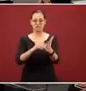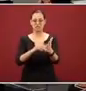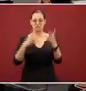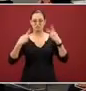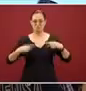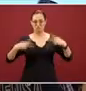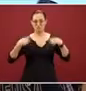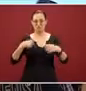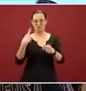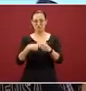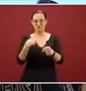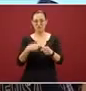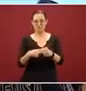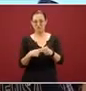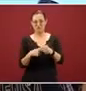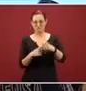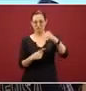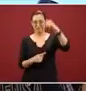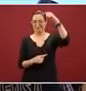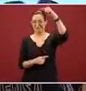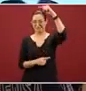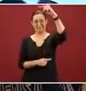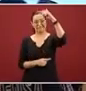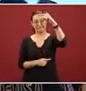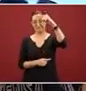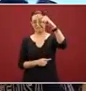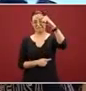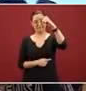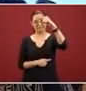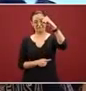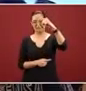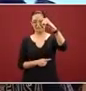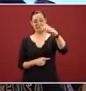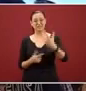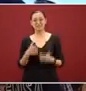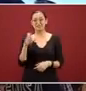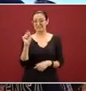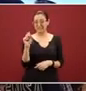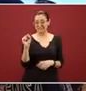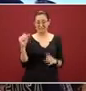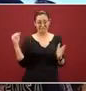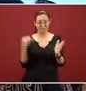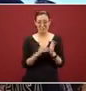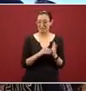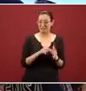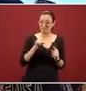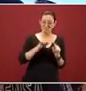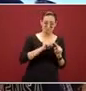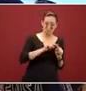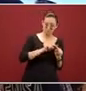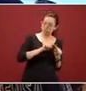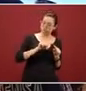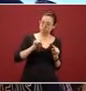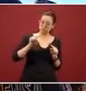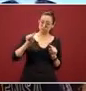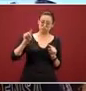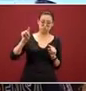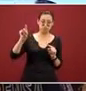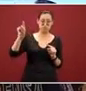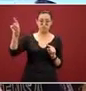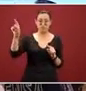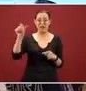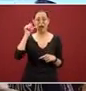hasta allá arriba y son datos reales de lo que tiene Italia. Hasta ayer tenía un poco más